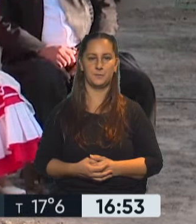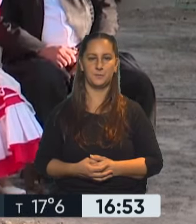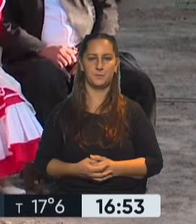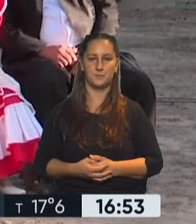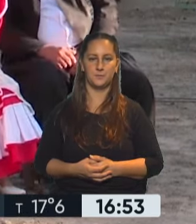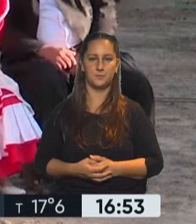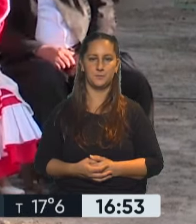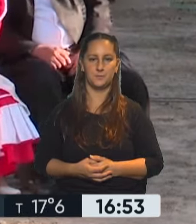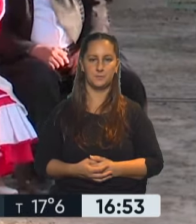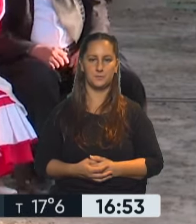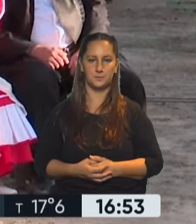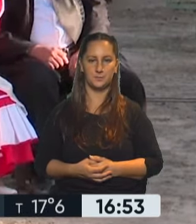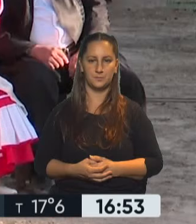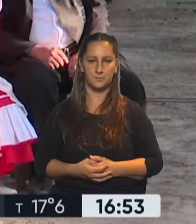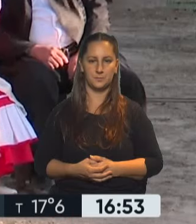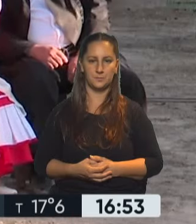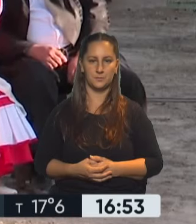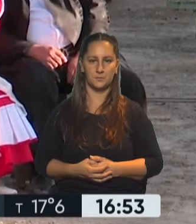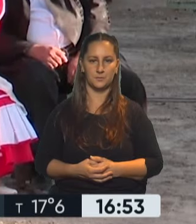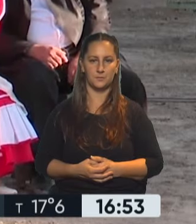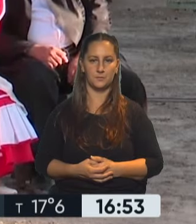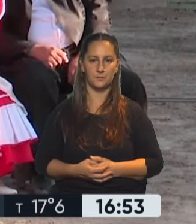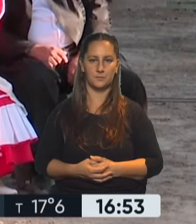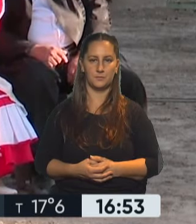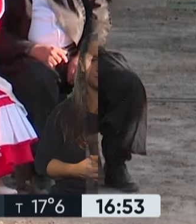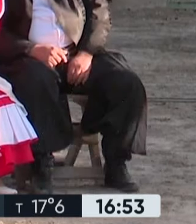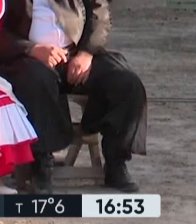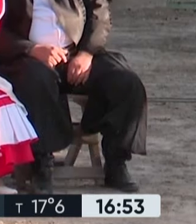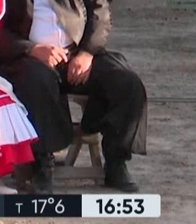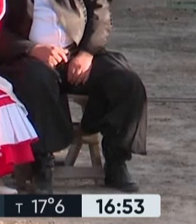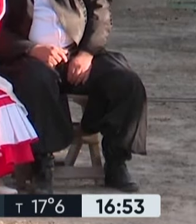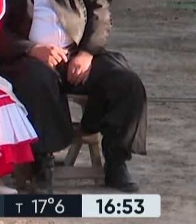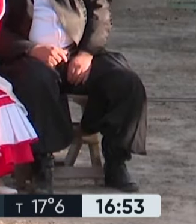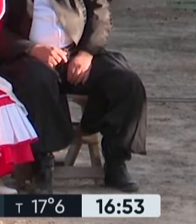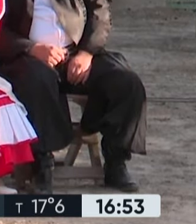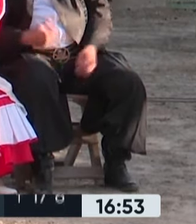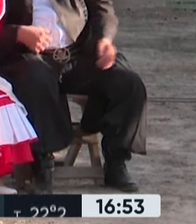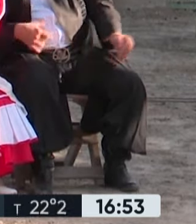al universo se unió. Soy santiagueño.